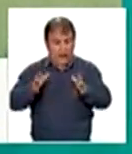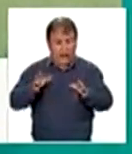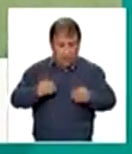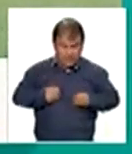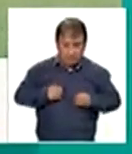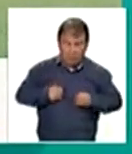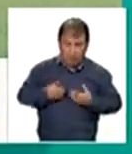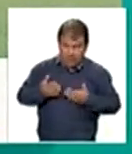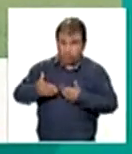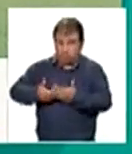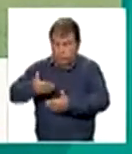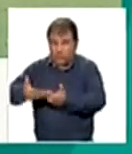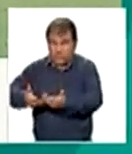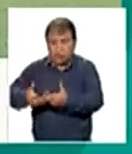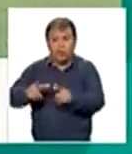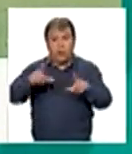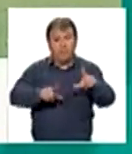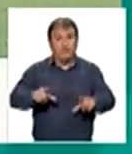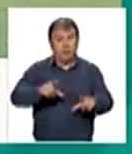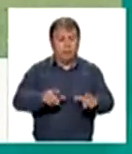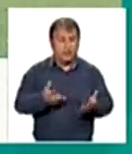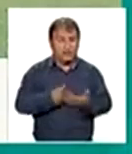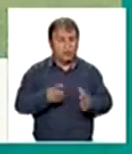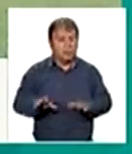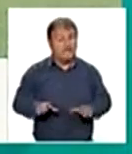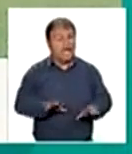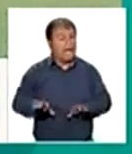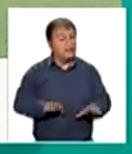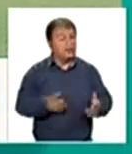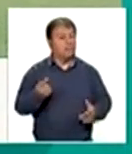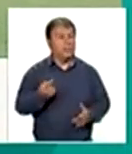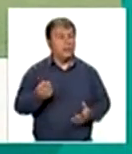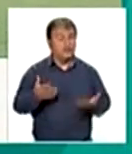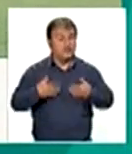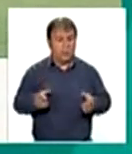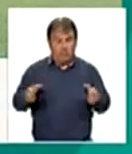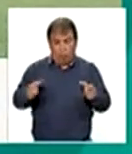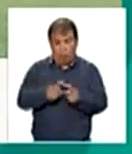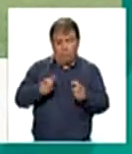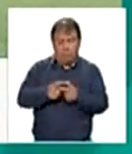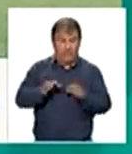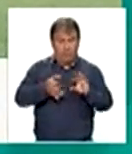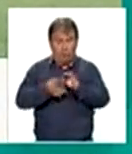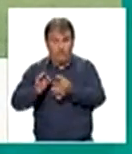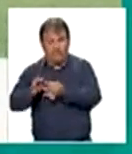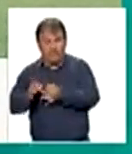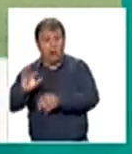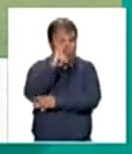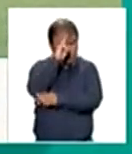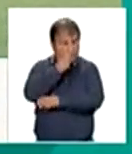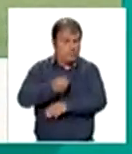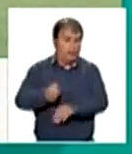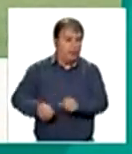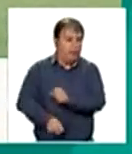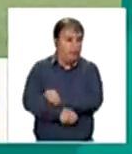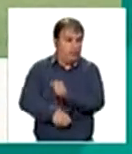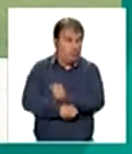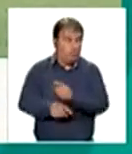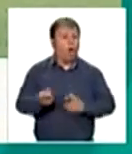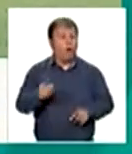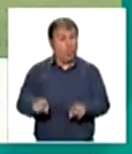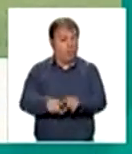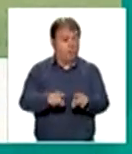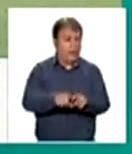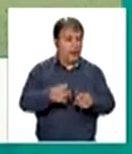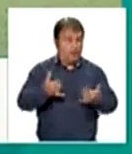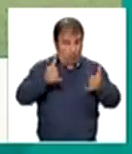la apertura justamente del laboratorio. Esta se abre solamente si el Comité Olímpico, la FIFA, la Federación Peruana de Fútbol deciden acceder